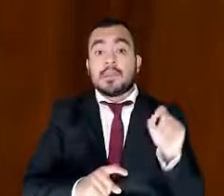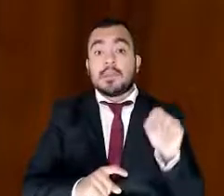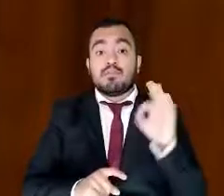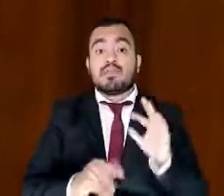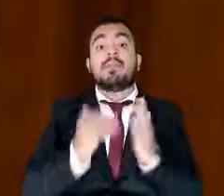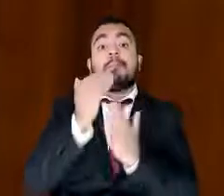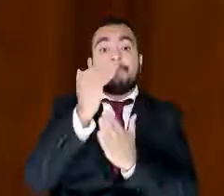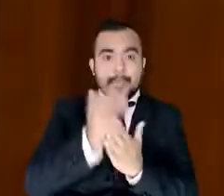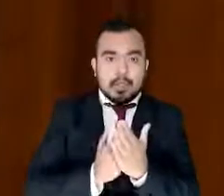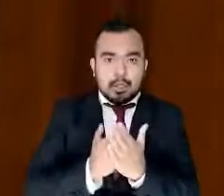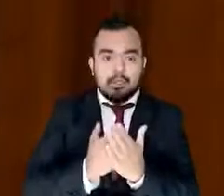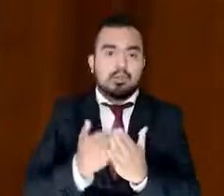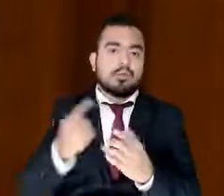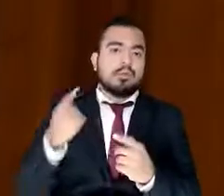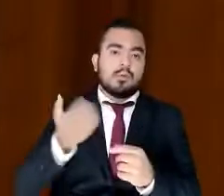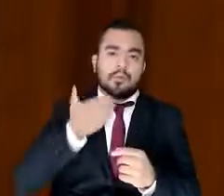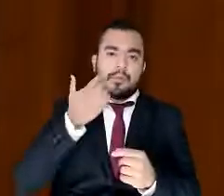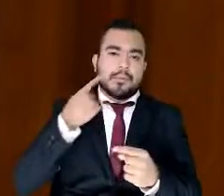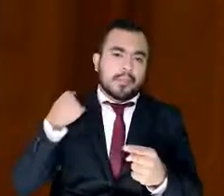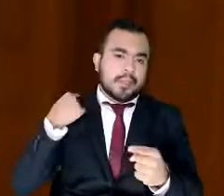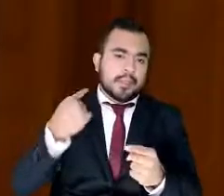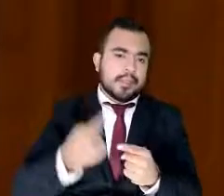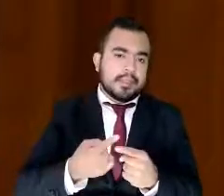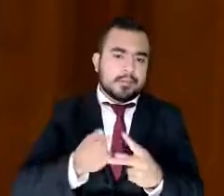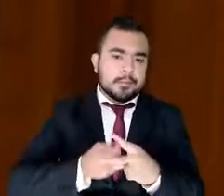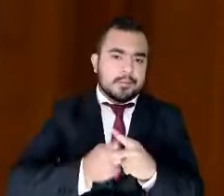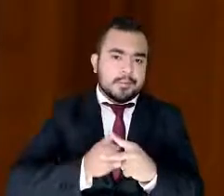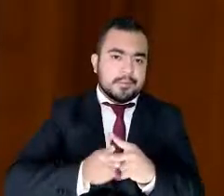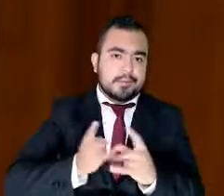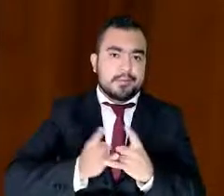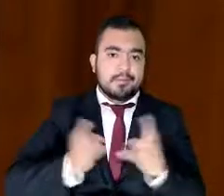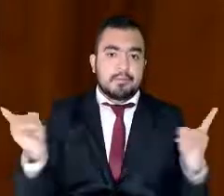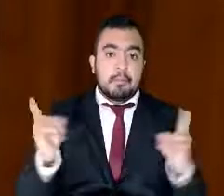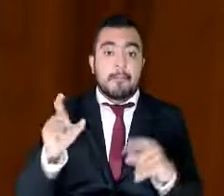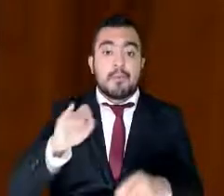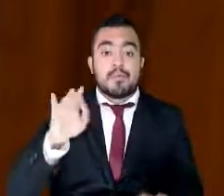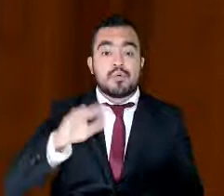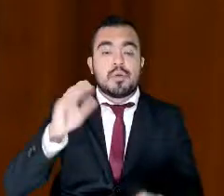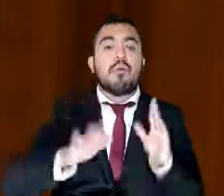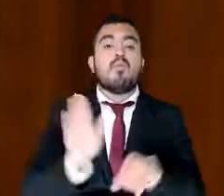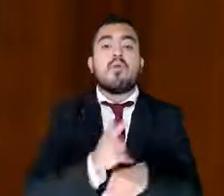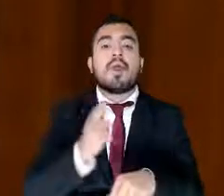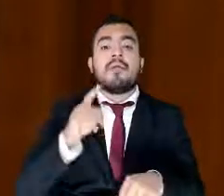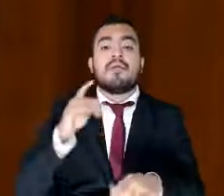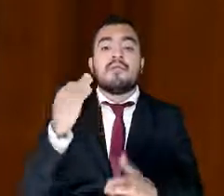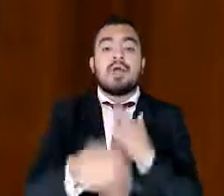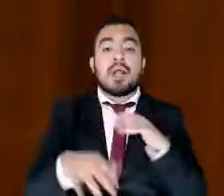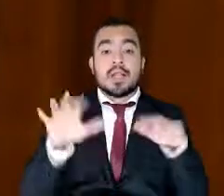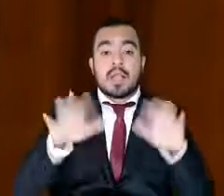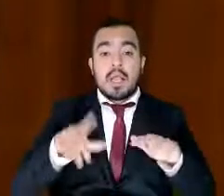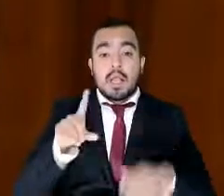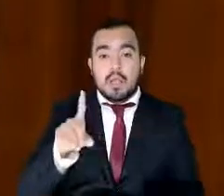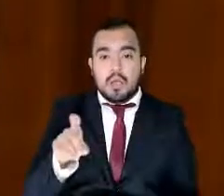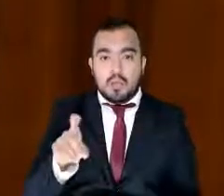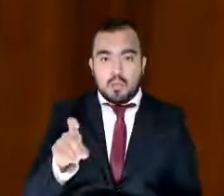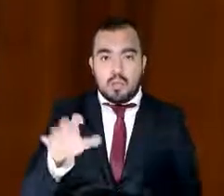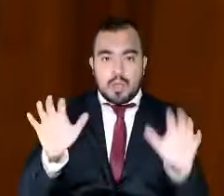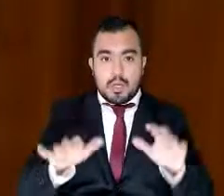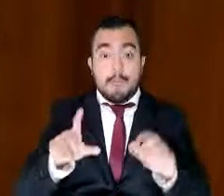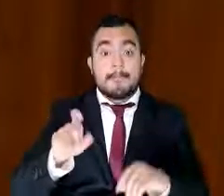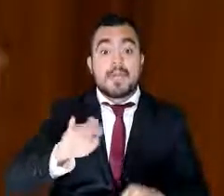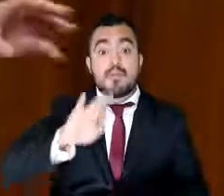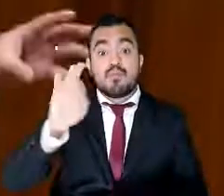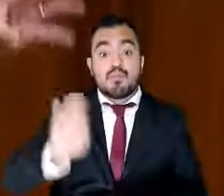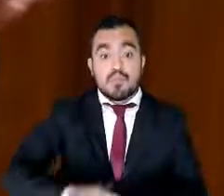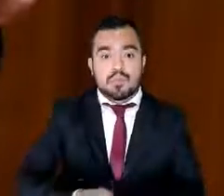al promedio histórico, principalmente ocasionado a falta de lluvias. Y este 20% inferior